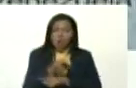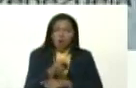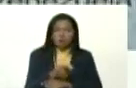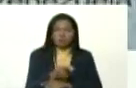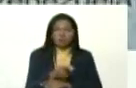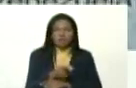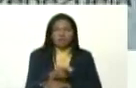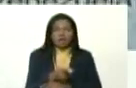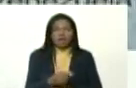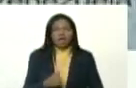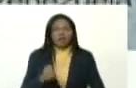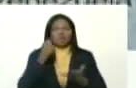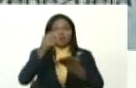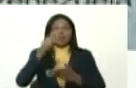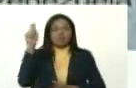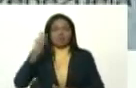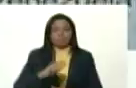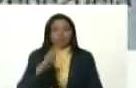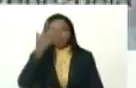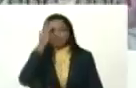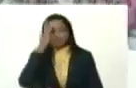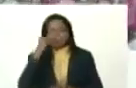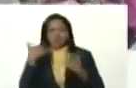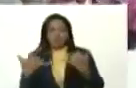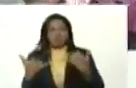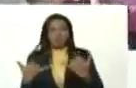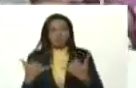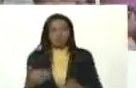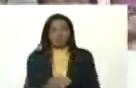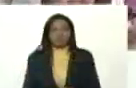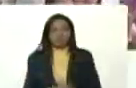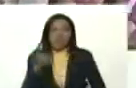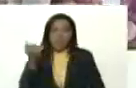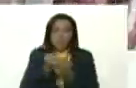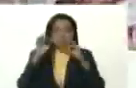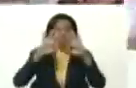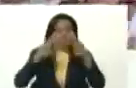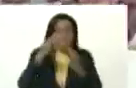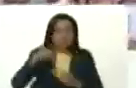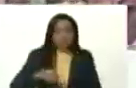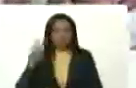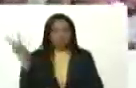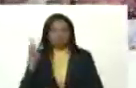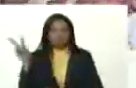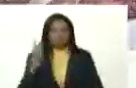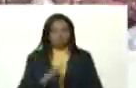deposite el bono del mes de febrero de apoyo a la familia venezolana.